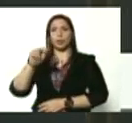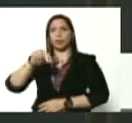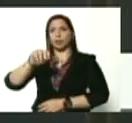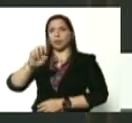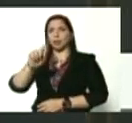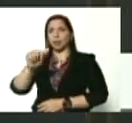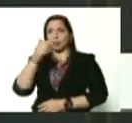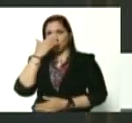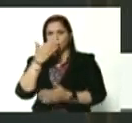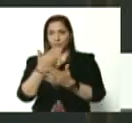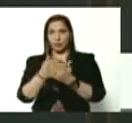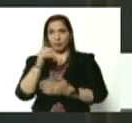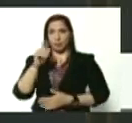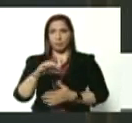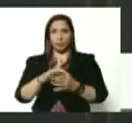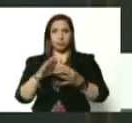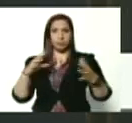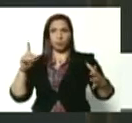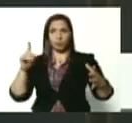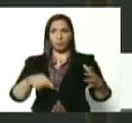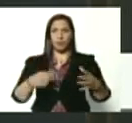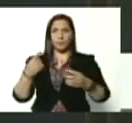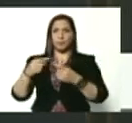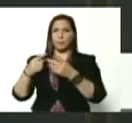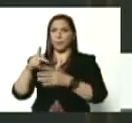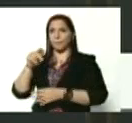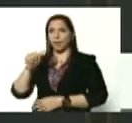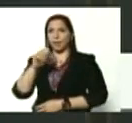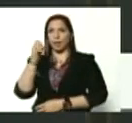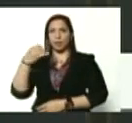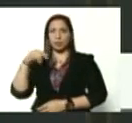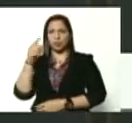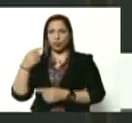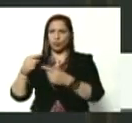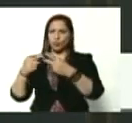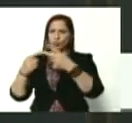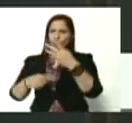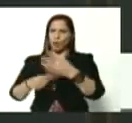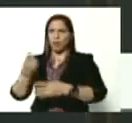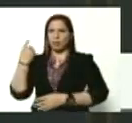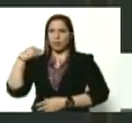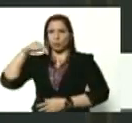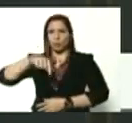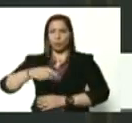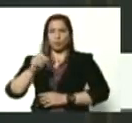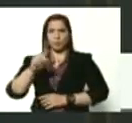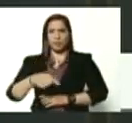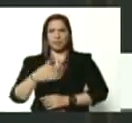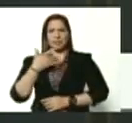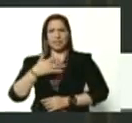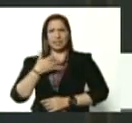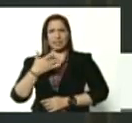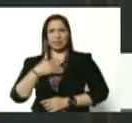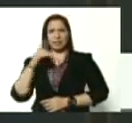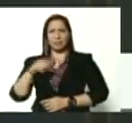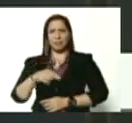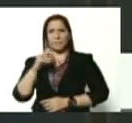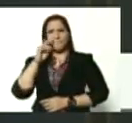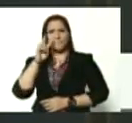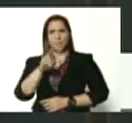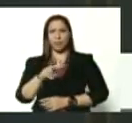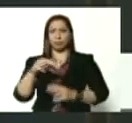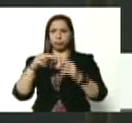claudicación y divisionismo de los pajes los santander de ayer y de hoy uno siente al cruzar el puente